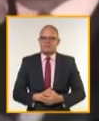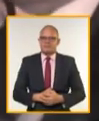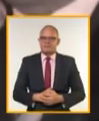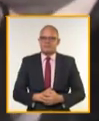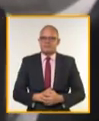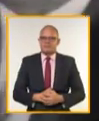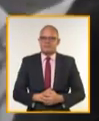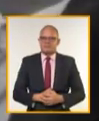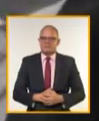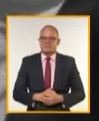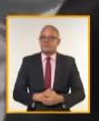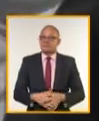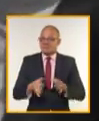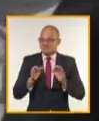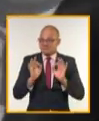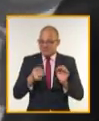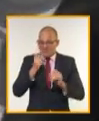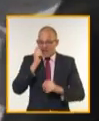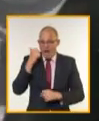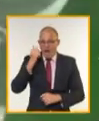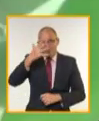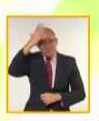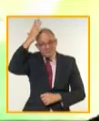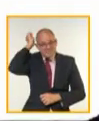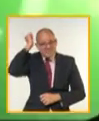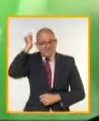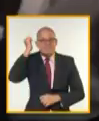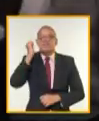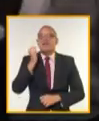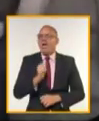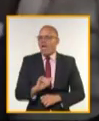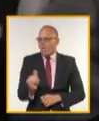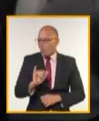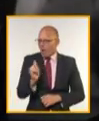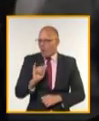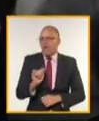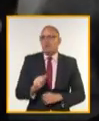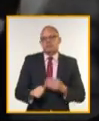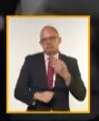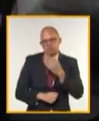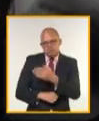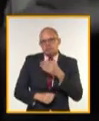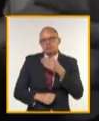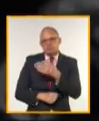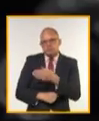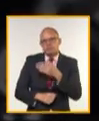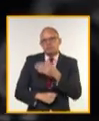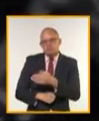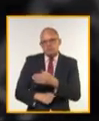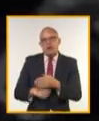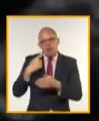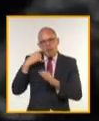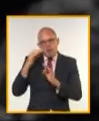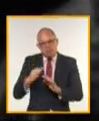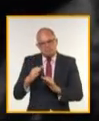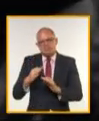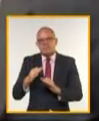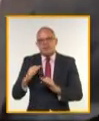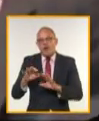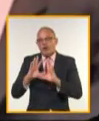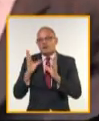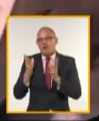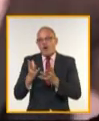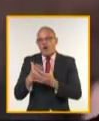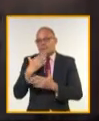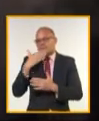El también líder de la Revolución Cubana, Raúl Castro Ruz, realizó varias visitas a la República Popular China, referenciadas como parte